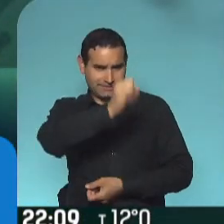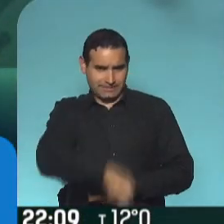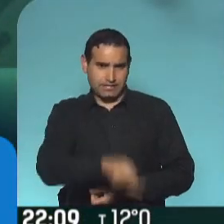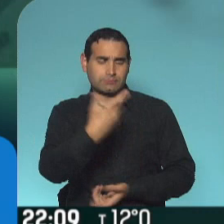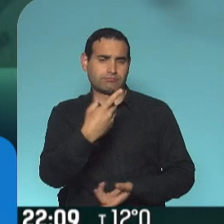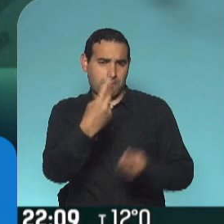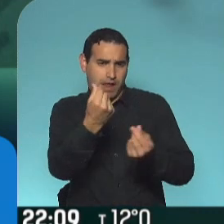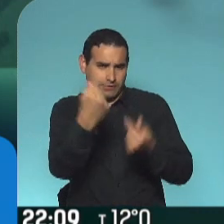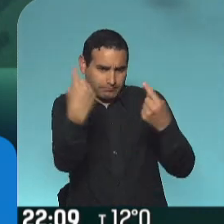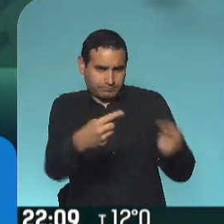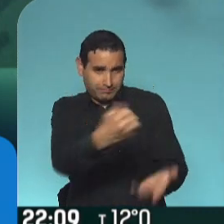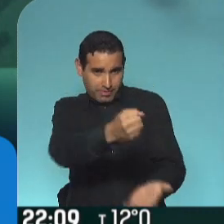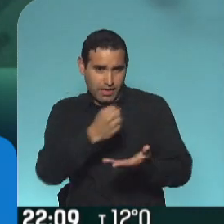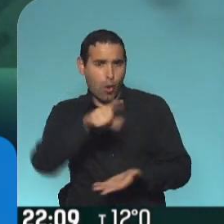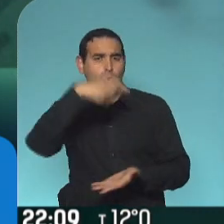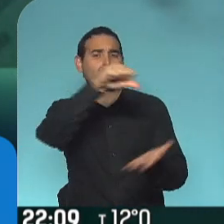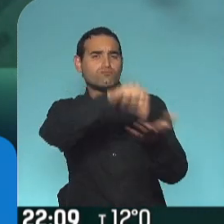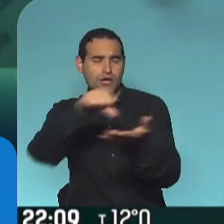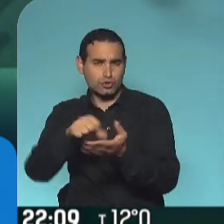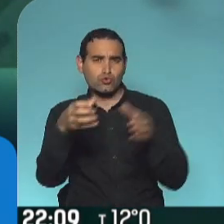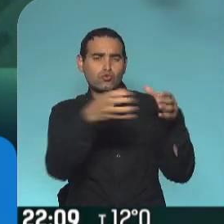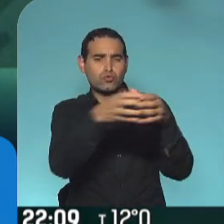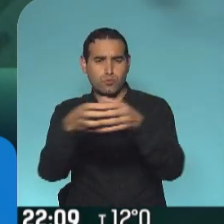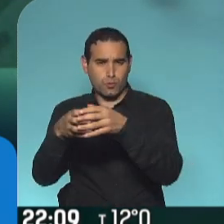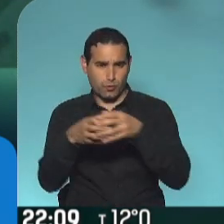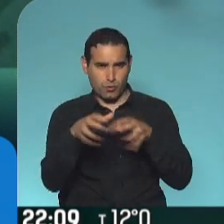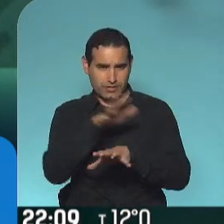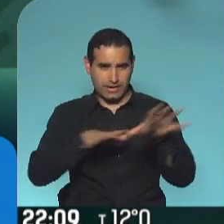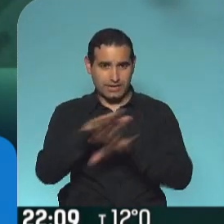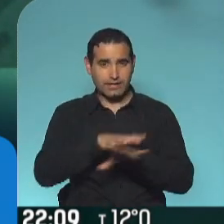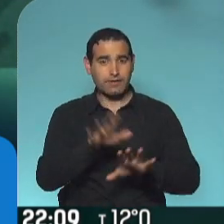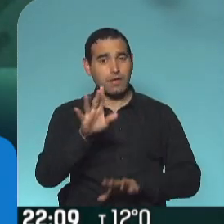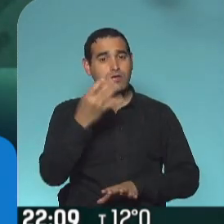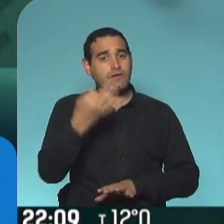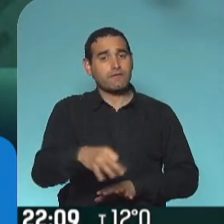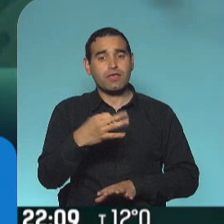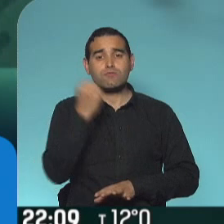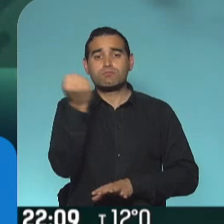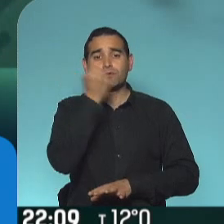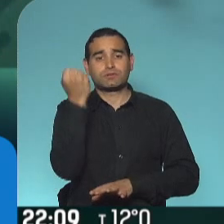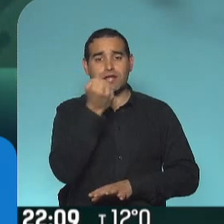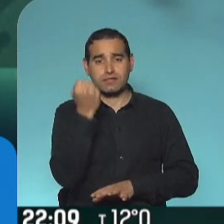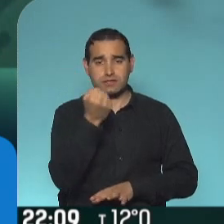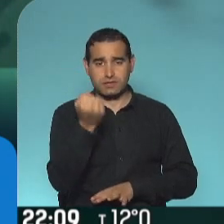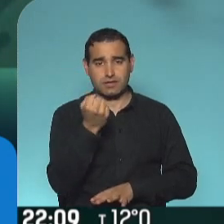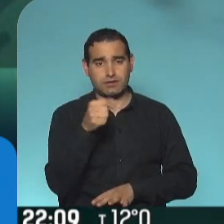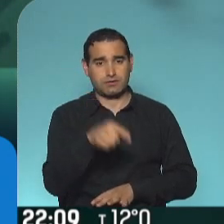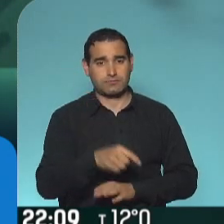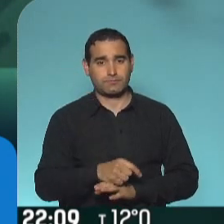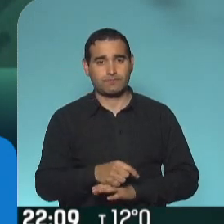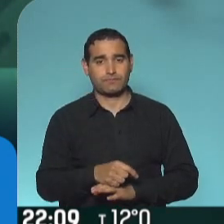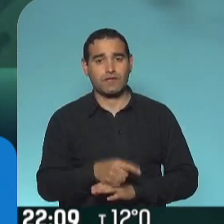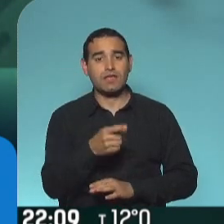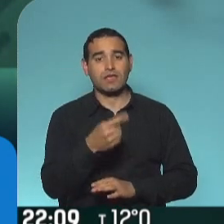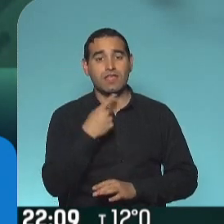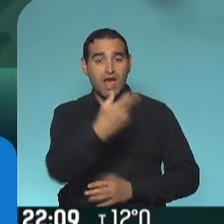recursos financeiros de outros países e organizações e o fator impositivo esboçado por ele é de